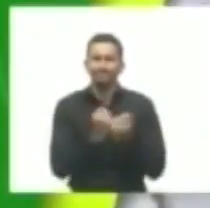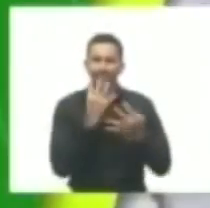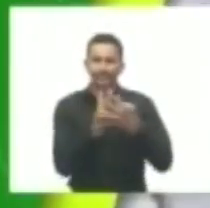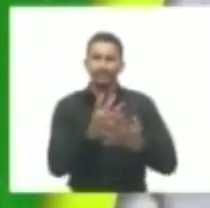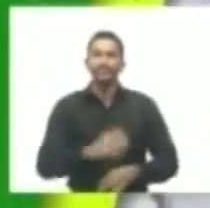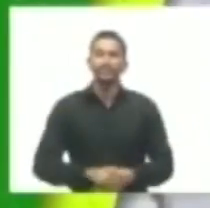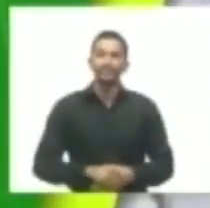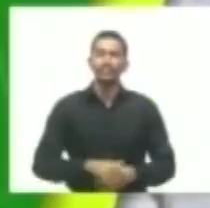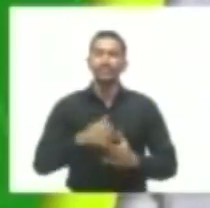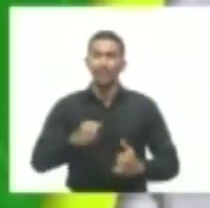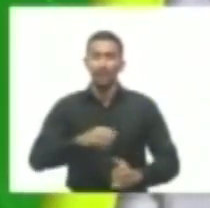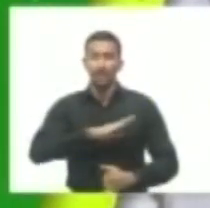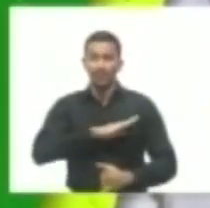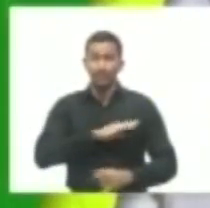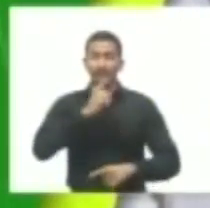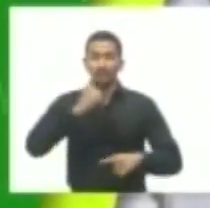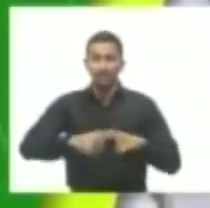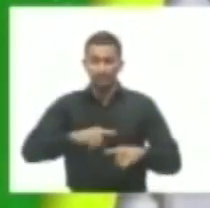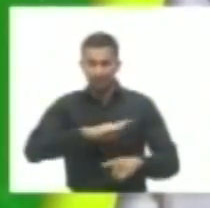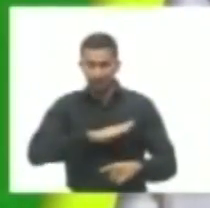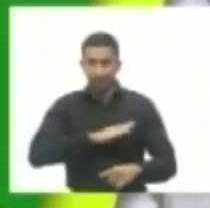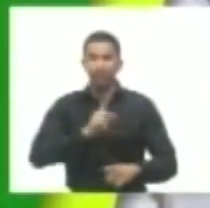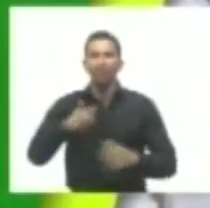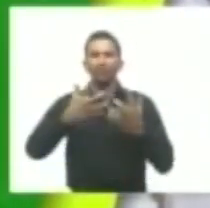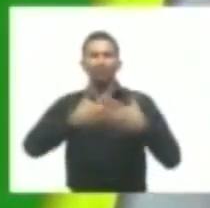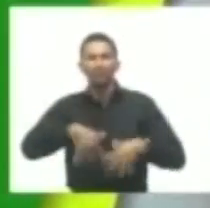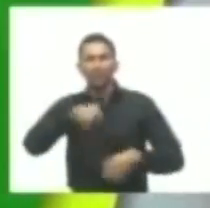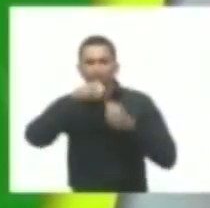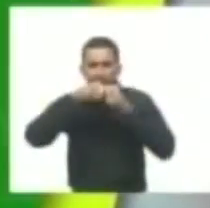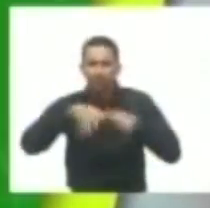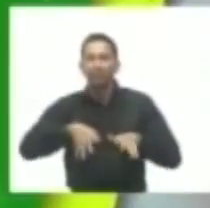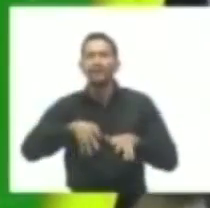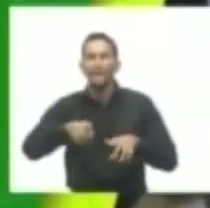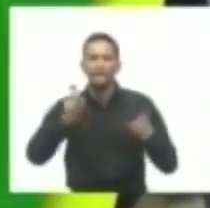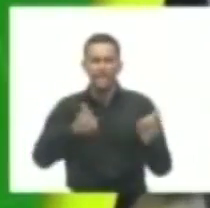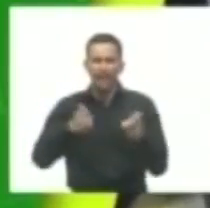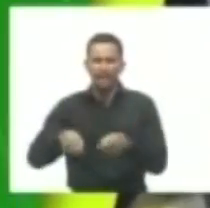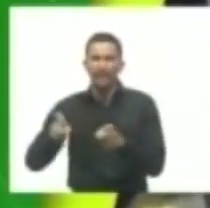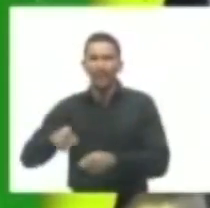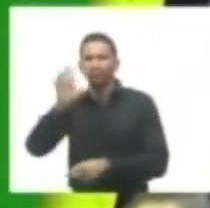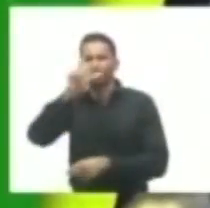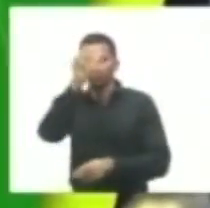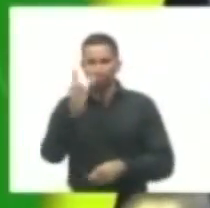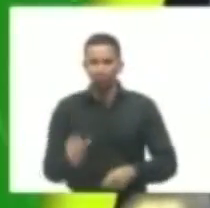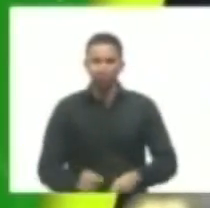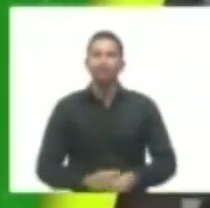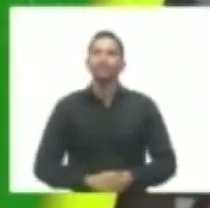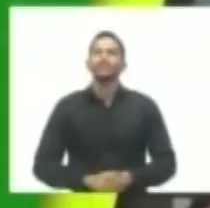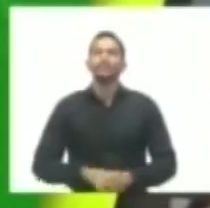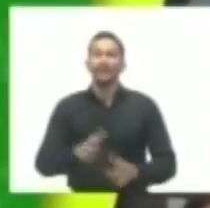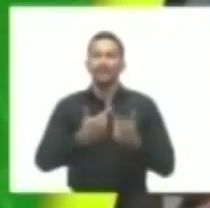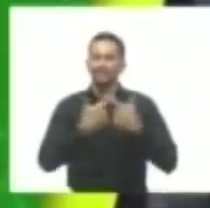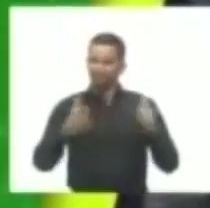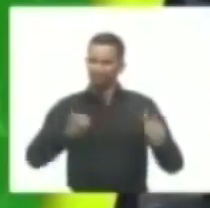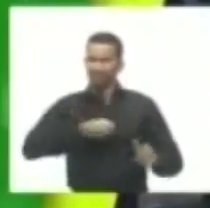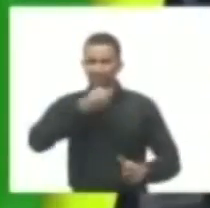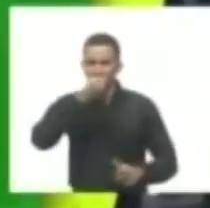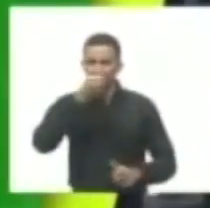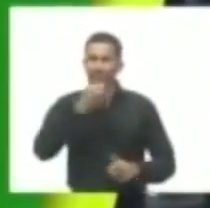alcalde, exalcalde y funcionarios capturados por corrupción en Sucre. La libertad de prensa, en entredicho en la costa atlántica.